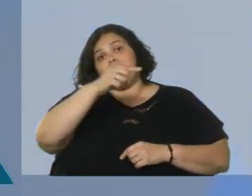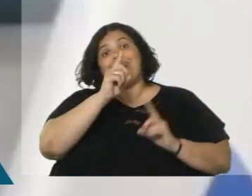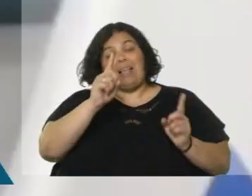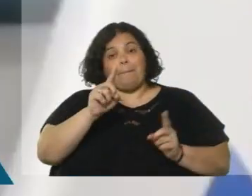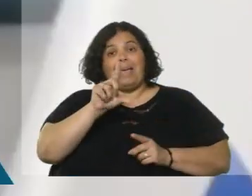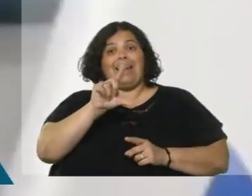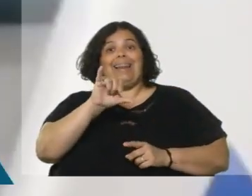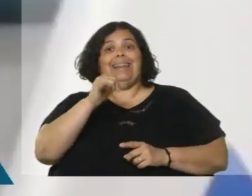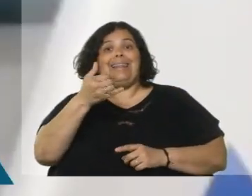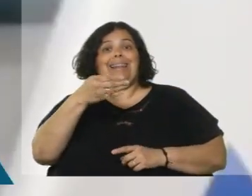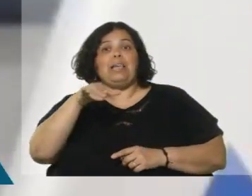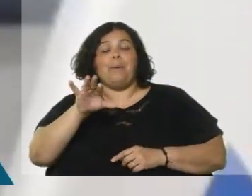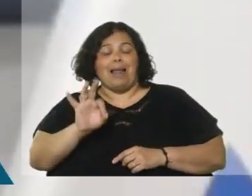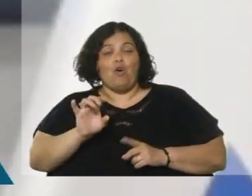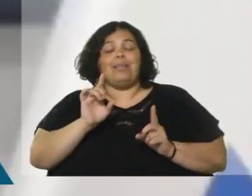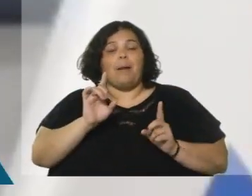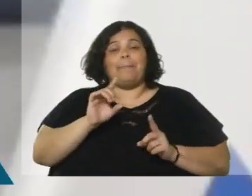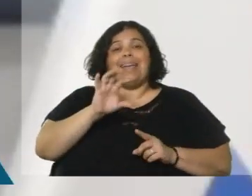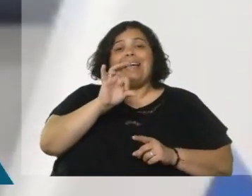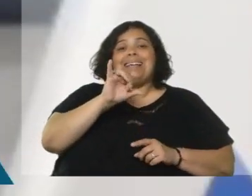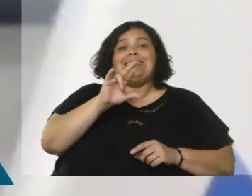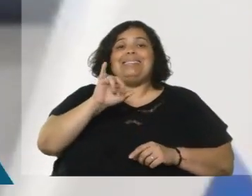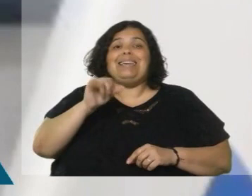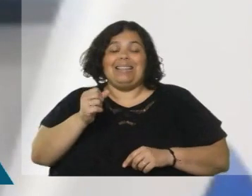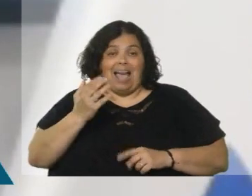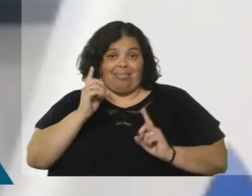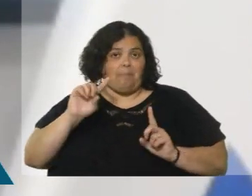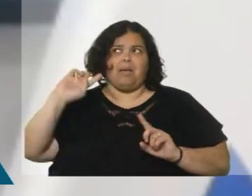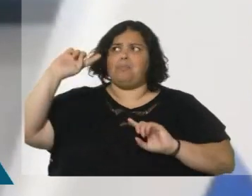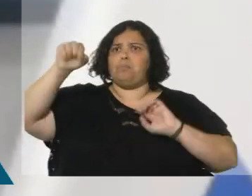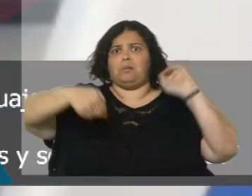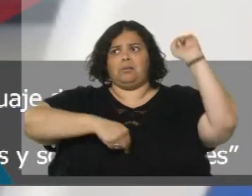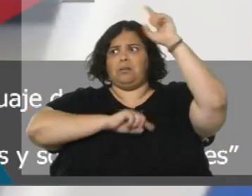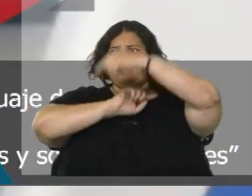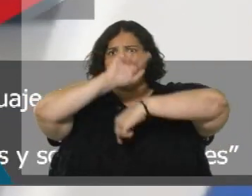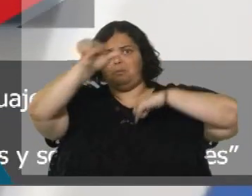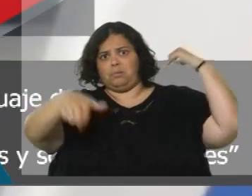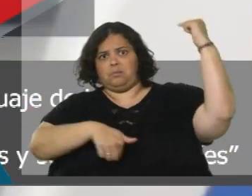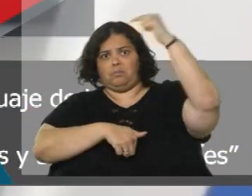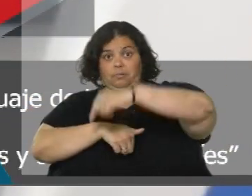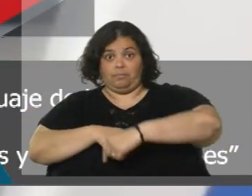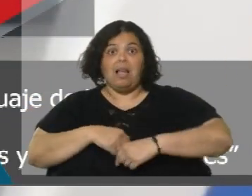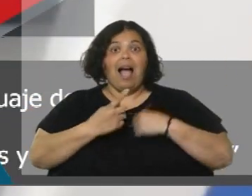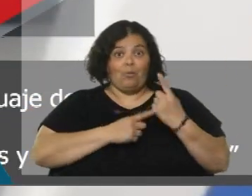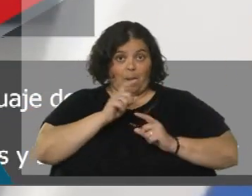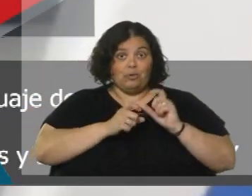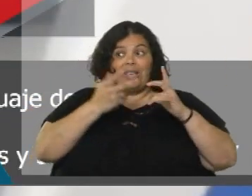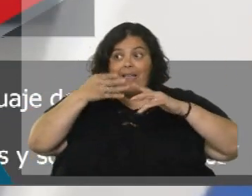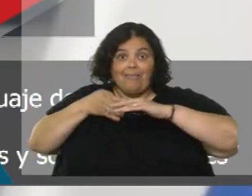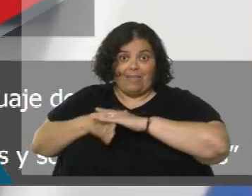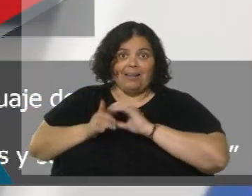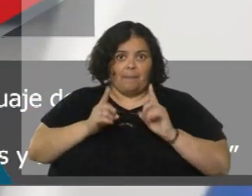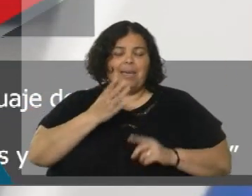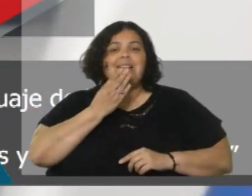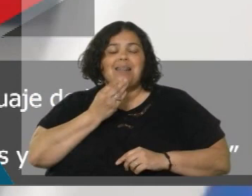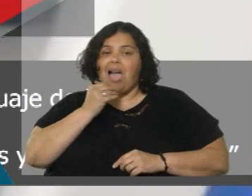cohetes y morteros hacia el norte de Israel en las últimas semanas donde han intentado infiltrarse algunos de sus hombres a lo que Israel ha respondido con